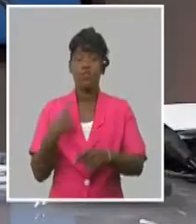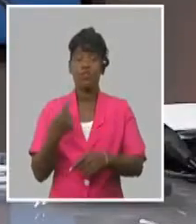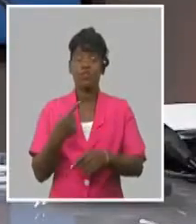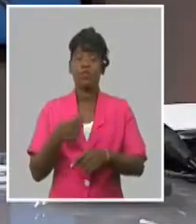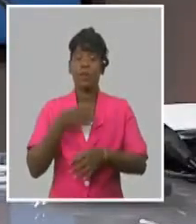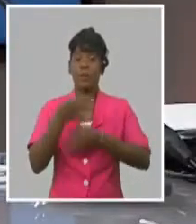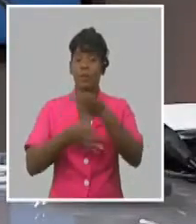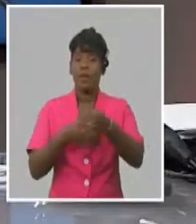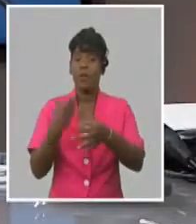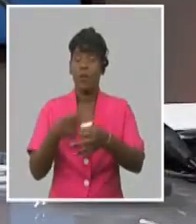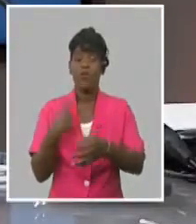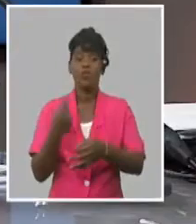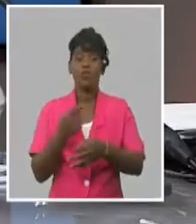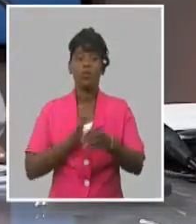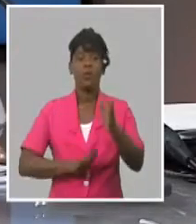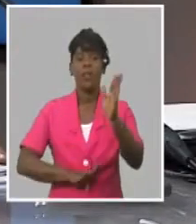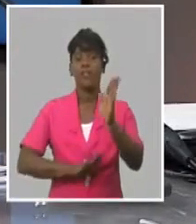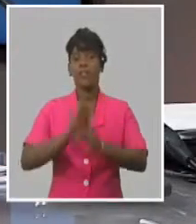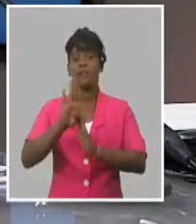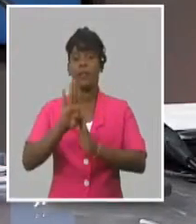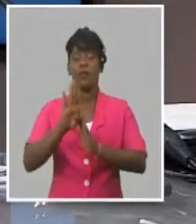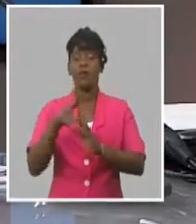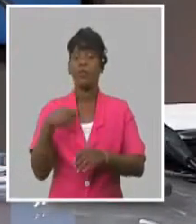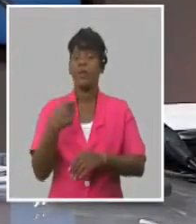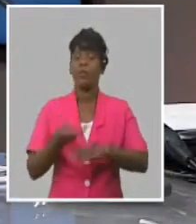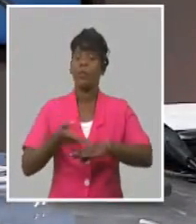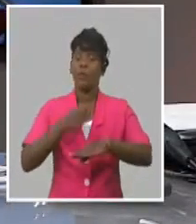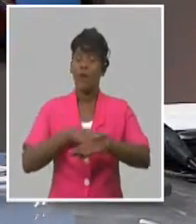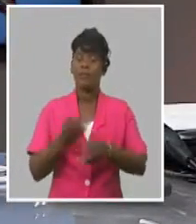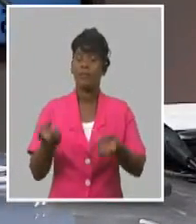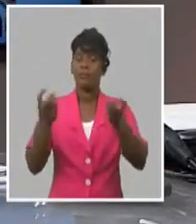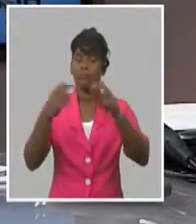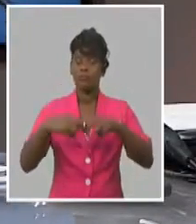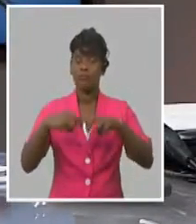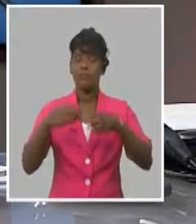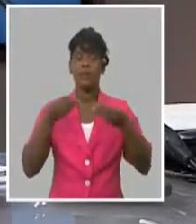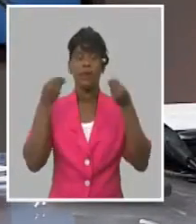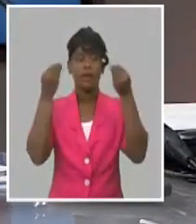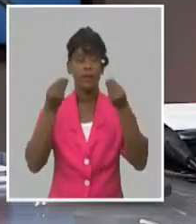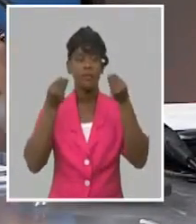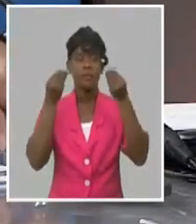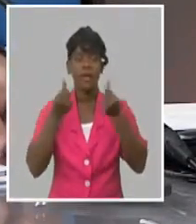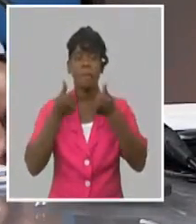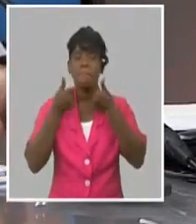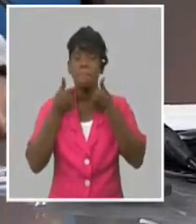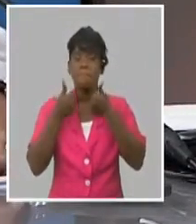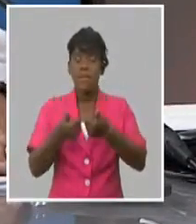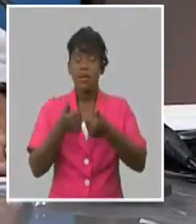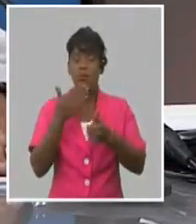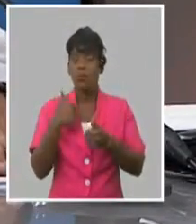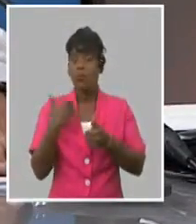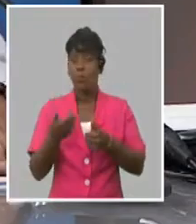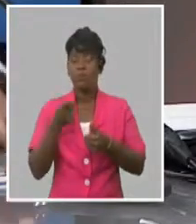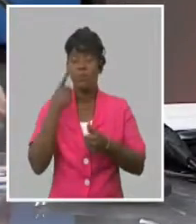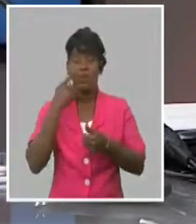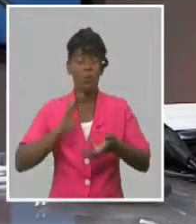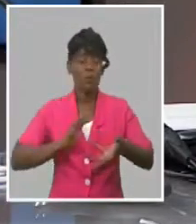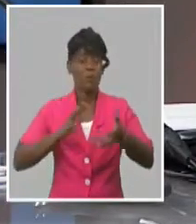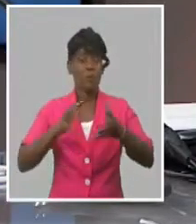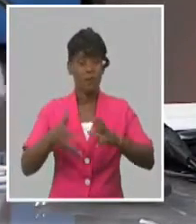en las transformaciones de la economía si no tomamos decisiones de este tipo, con las complejidades que